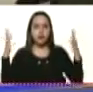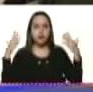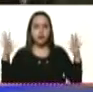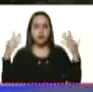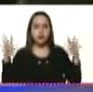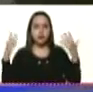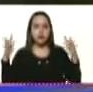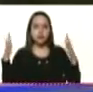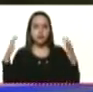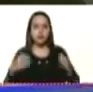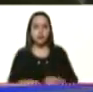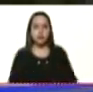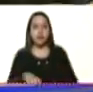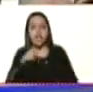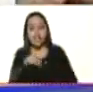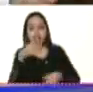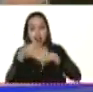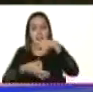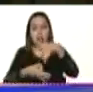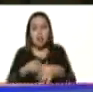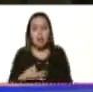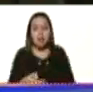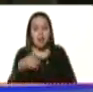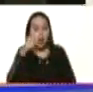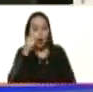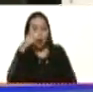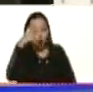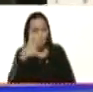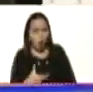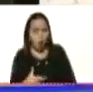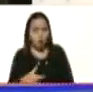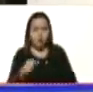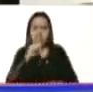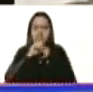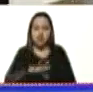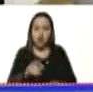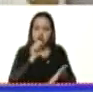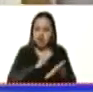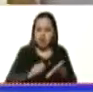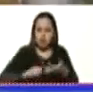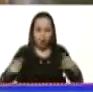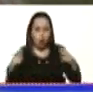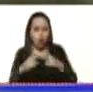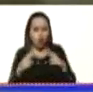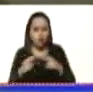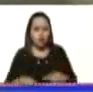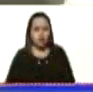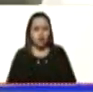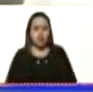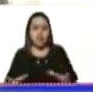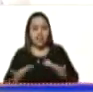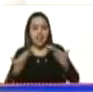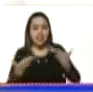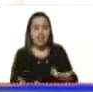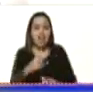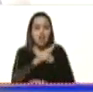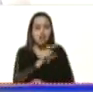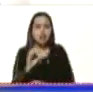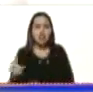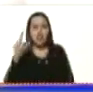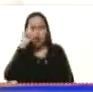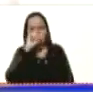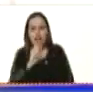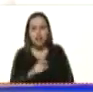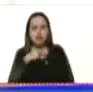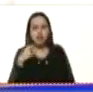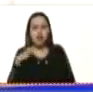Viva la intervención del historiador Reinaldo Bolívar, quien traía al presente a 200 años desde la siembra de Juan Germán Roscio lo que fue